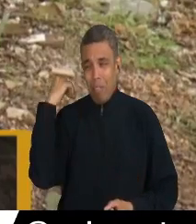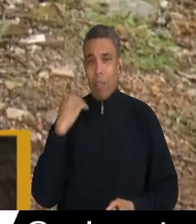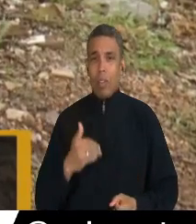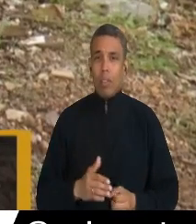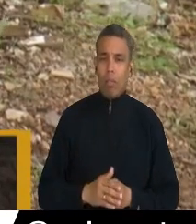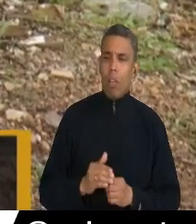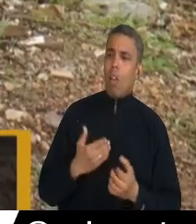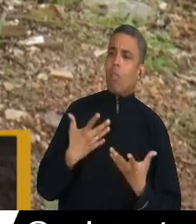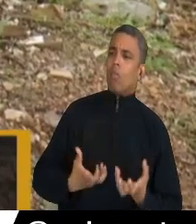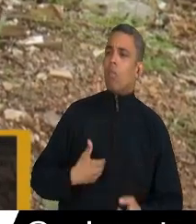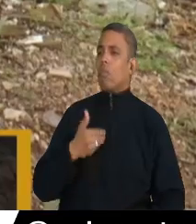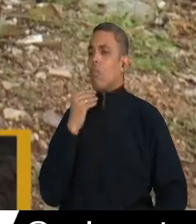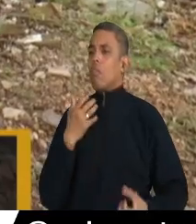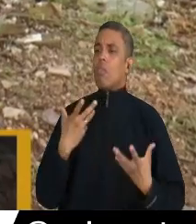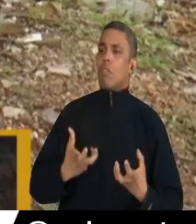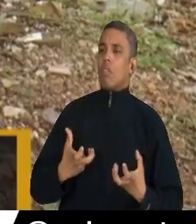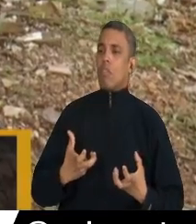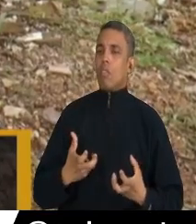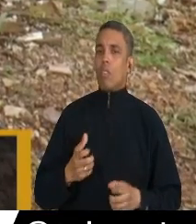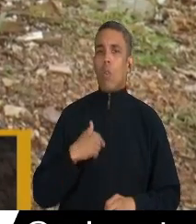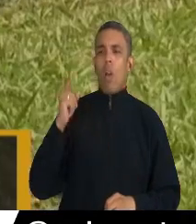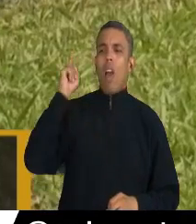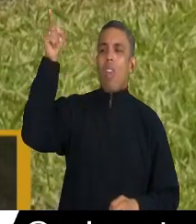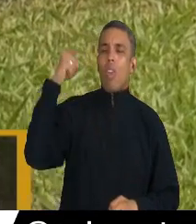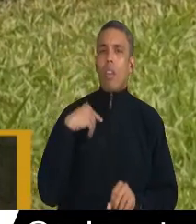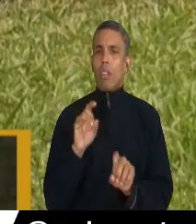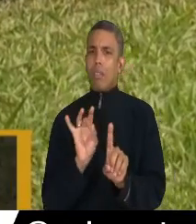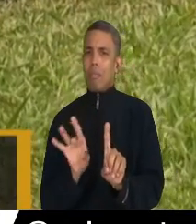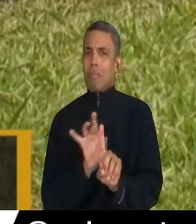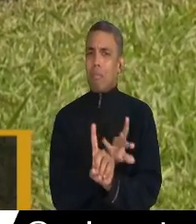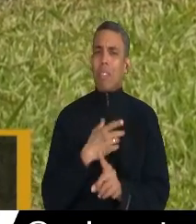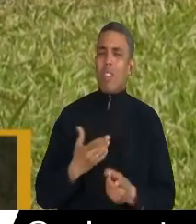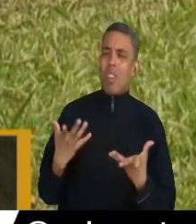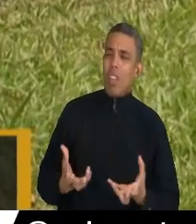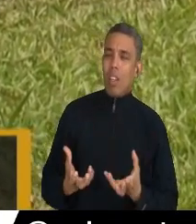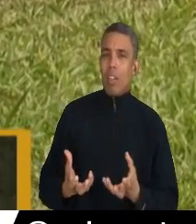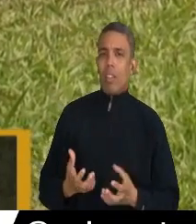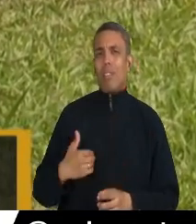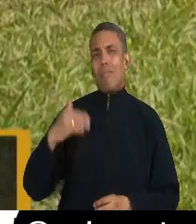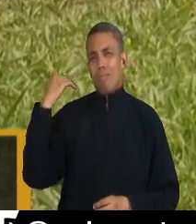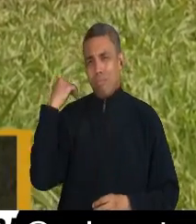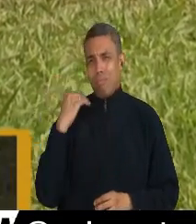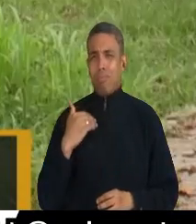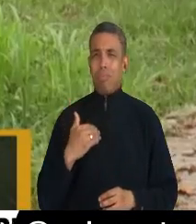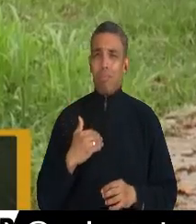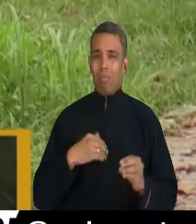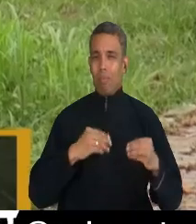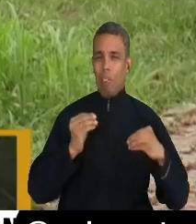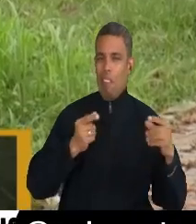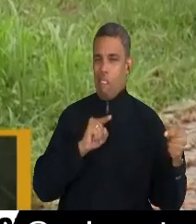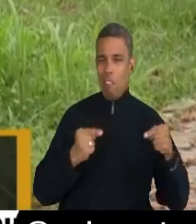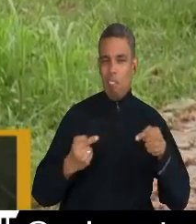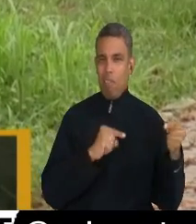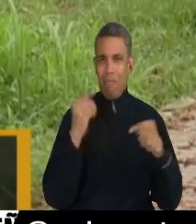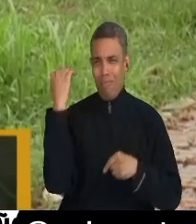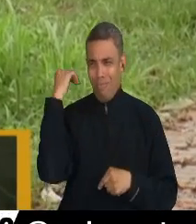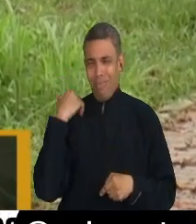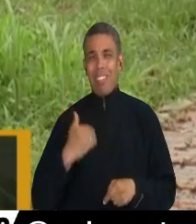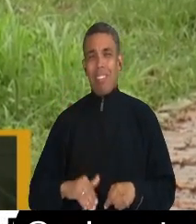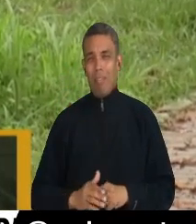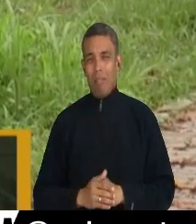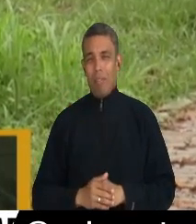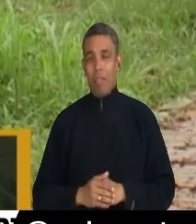habían dejado un acto administrativo, pero lo que hemos investigado y conversado con Eduba es que realmente en el papel